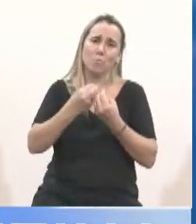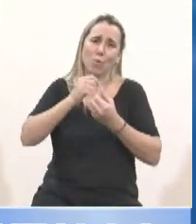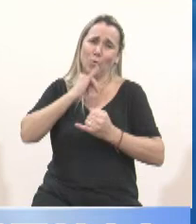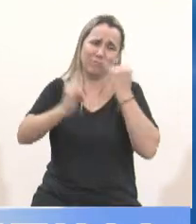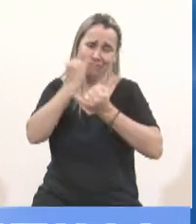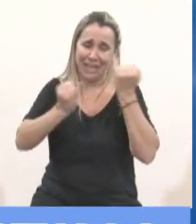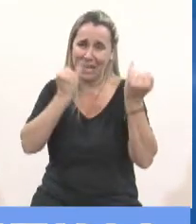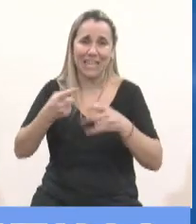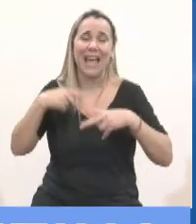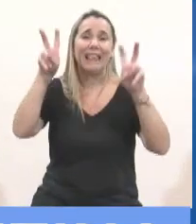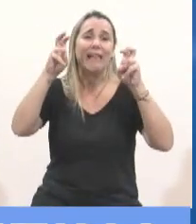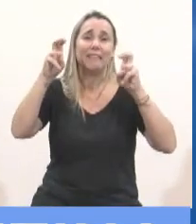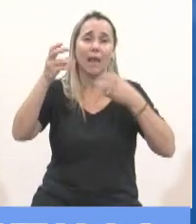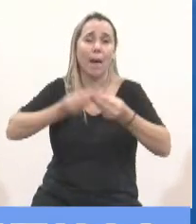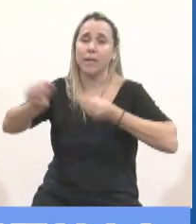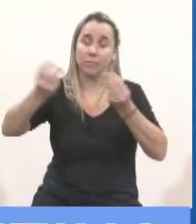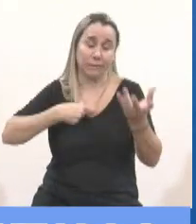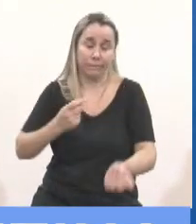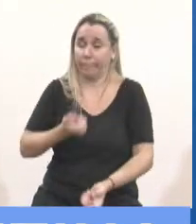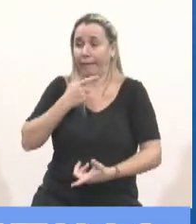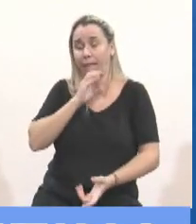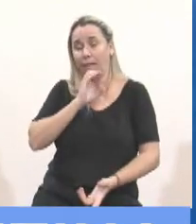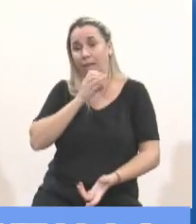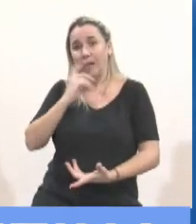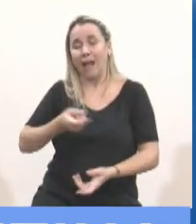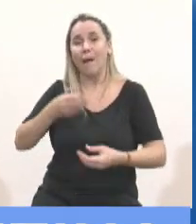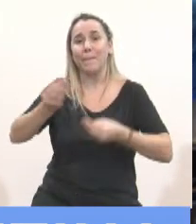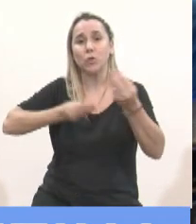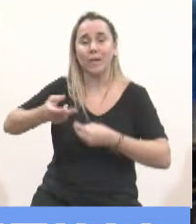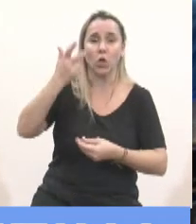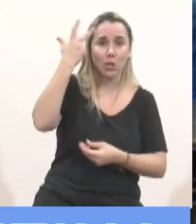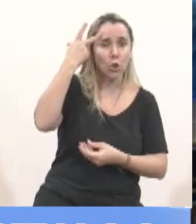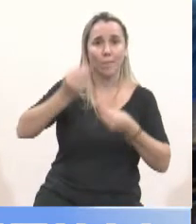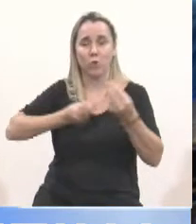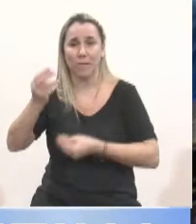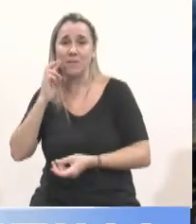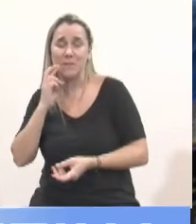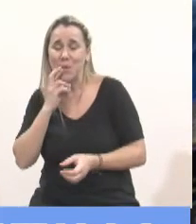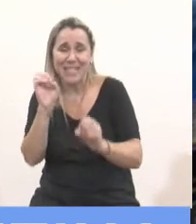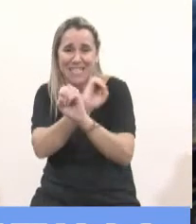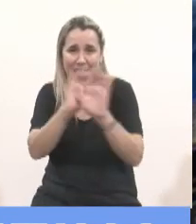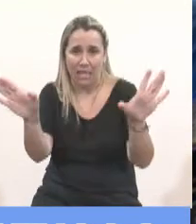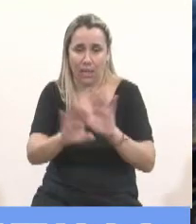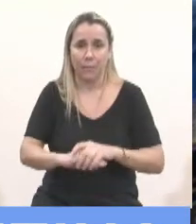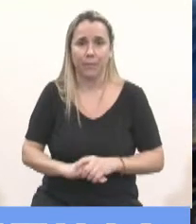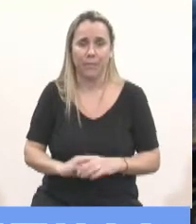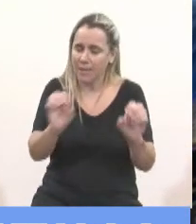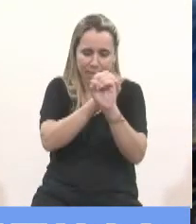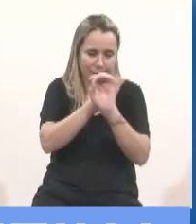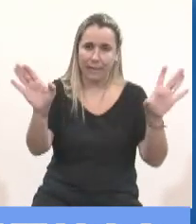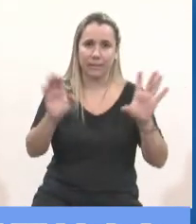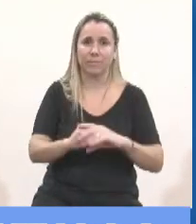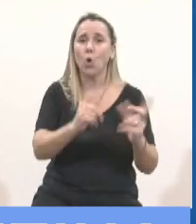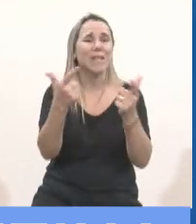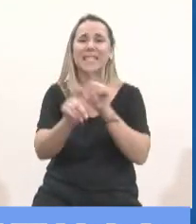presupuesto me da risa. Fíjense el presupuesto 18, el presupuesto 19, todo un desastre total. Un desastre total.